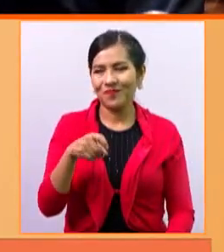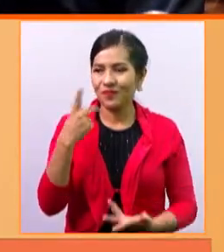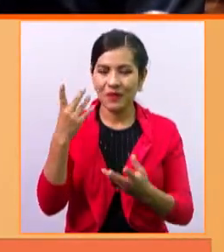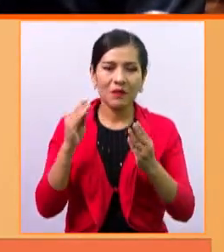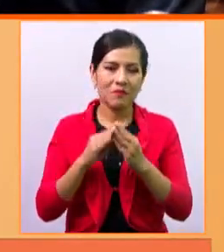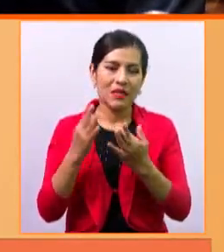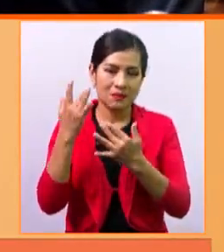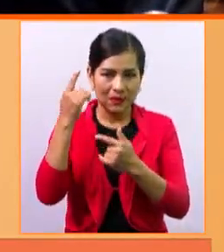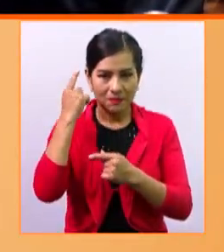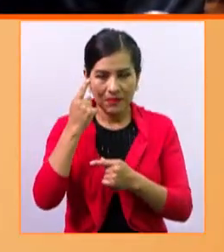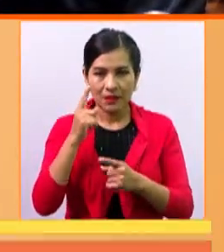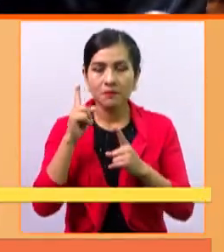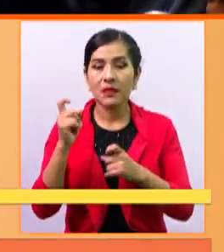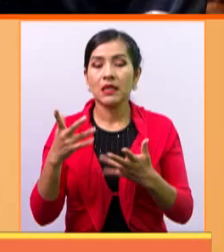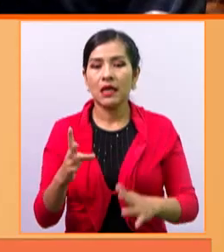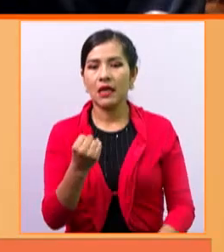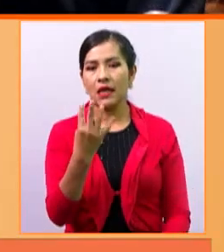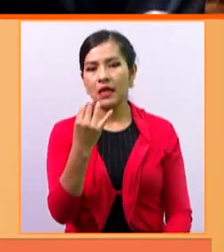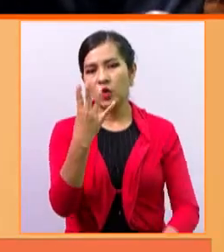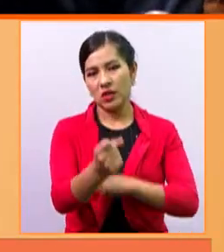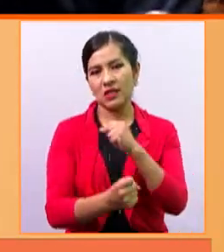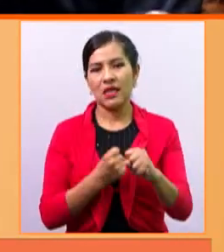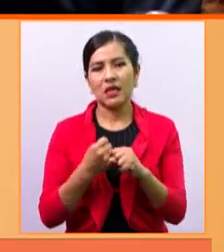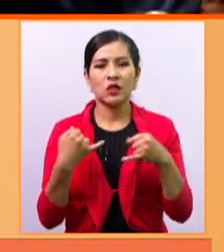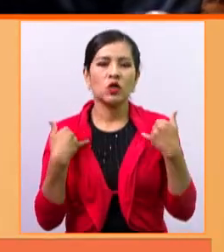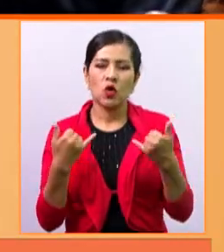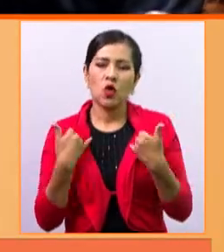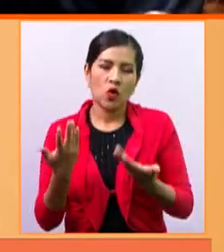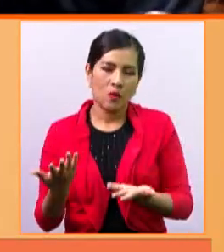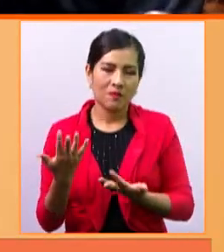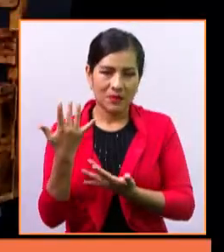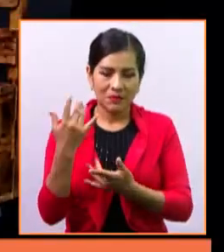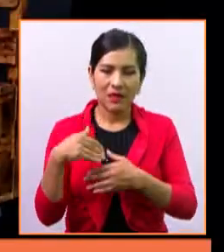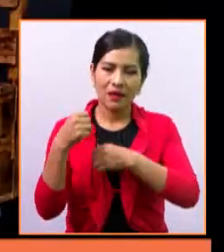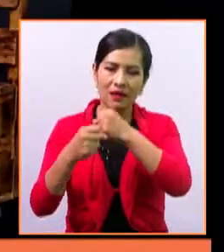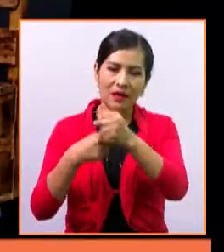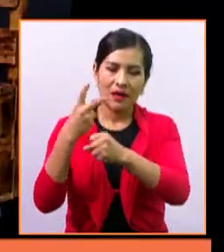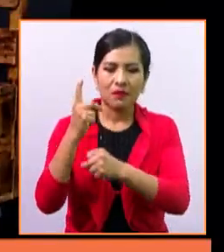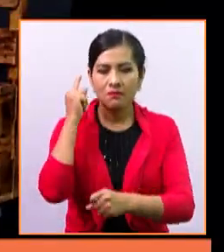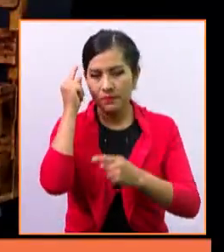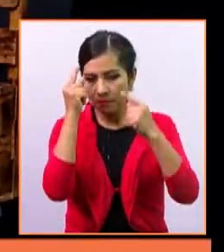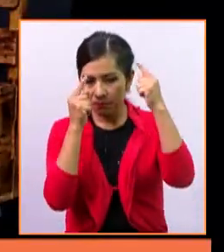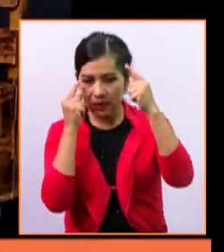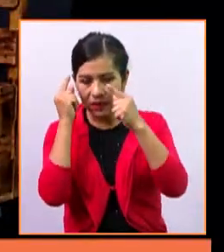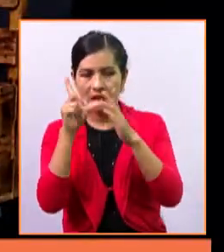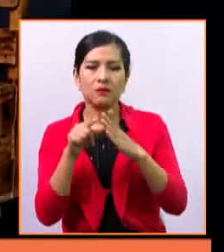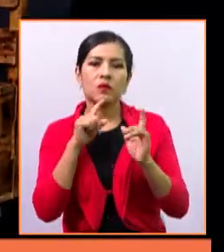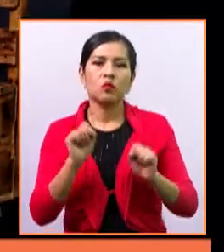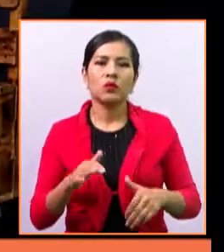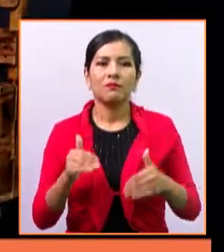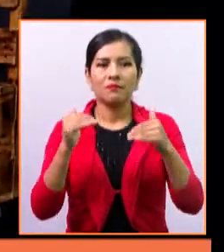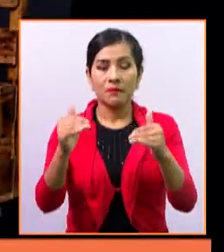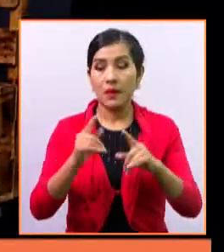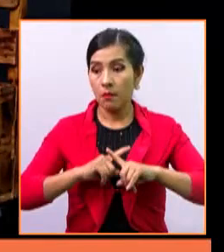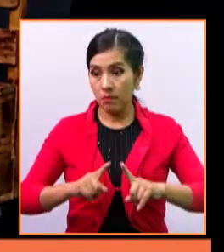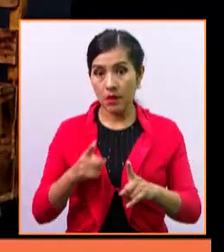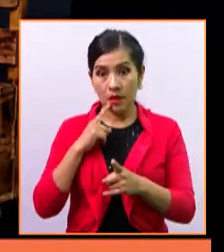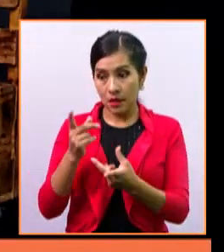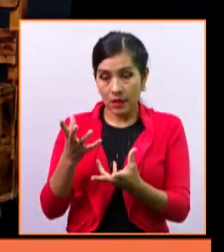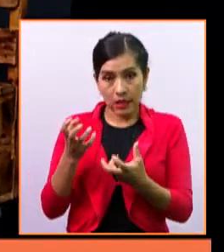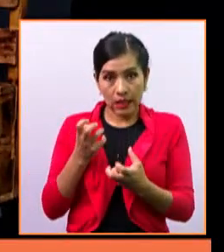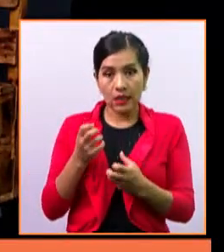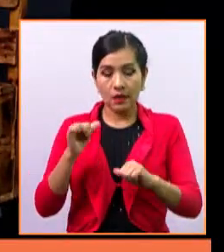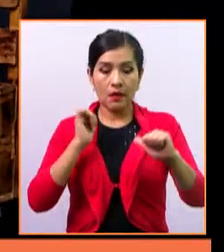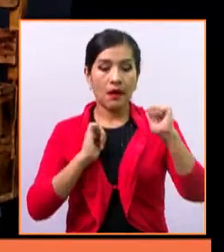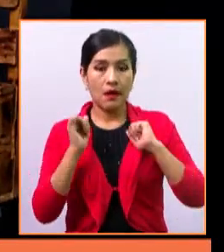¿Cuántos años tienes? Tengo 14. 14. Todavía tienes tiempo para poder pensar, pero si realmente te quieres dedicar